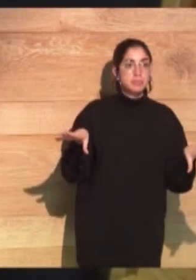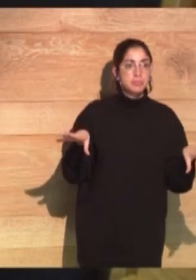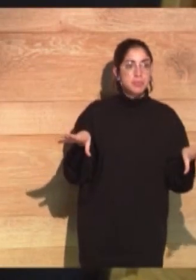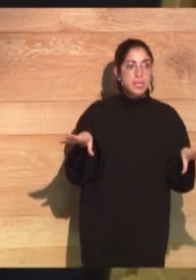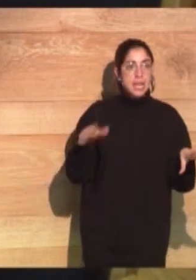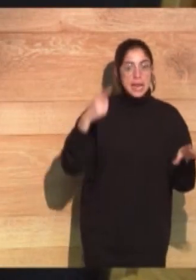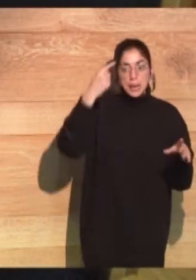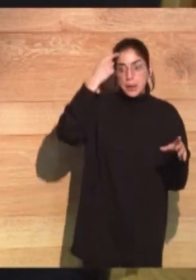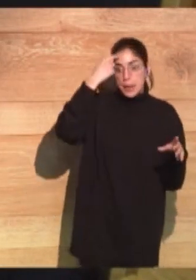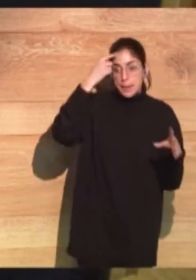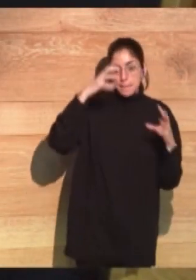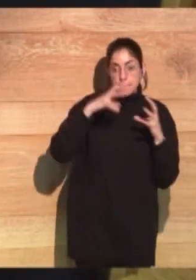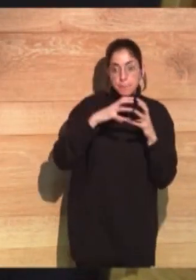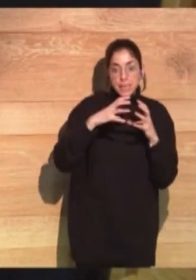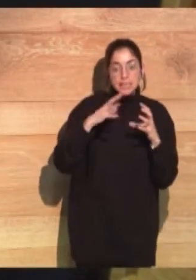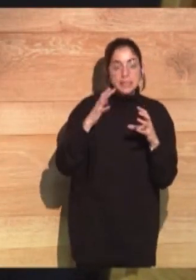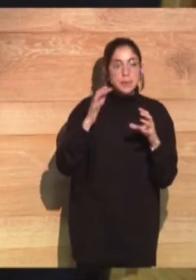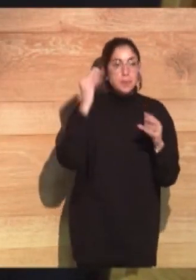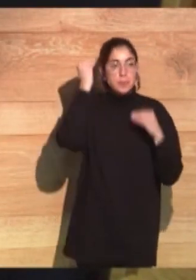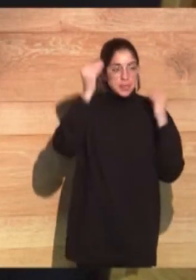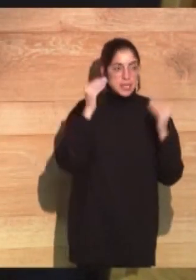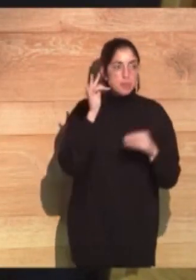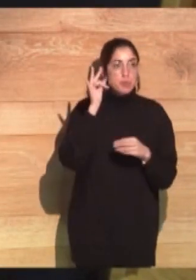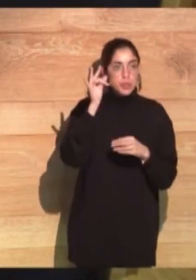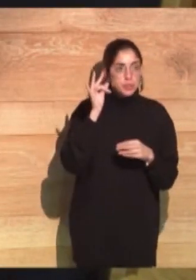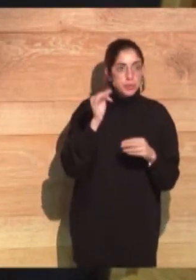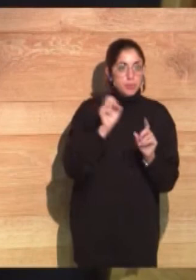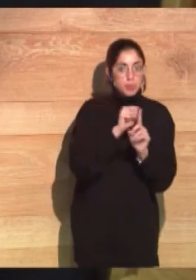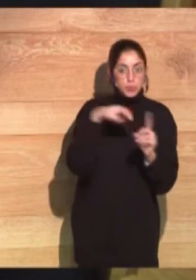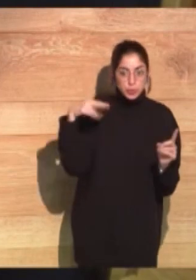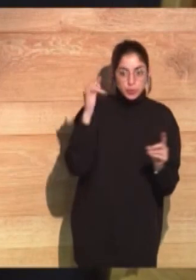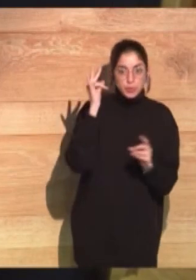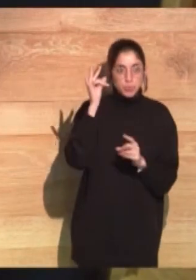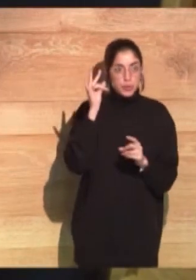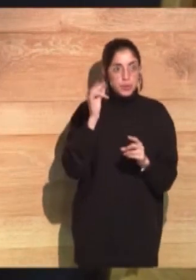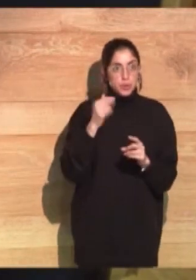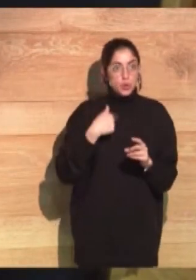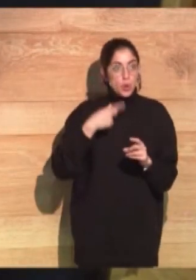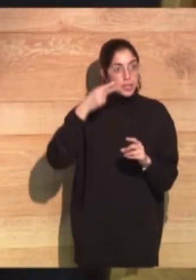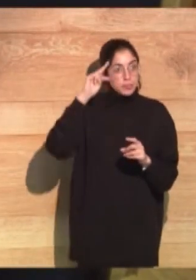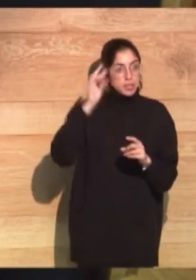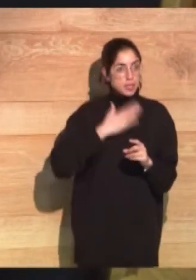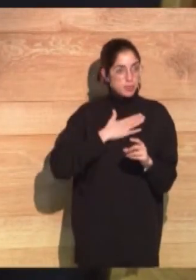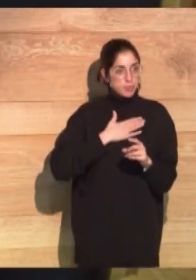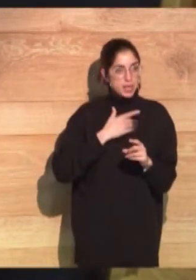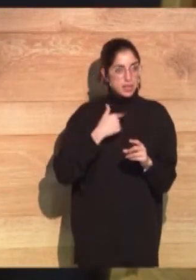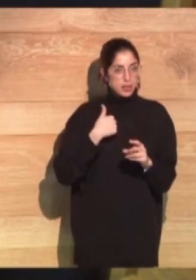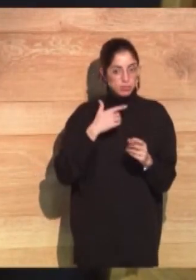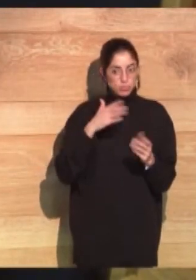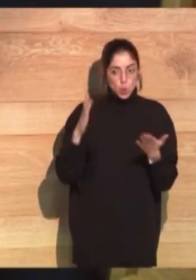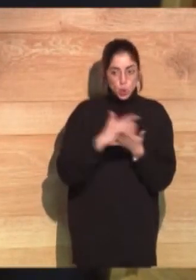la mente positiva, la visión positiva. Mi experiencia con todo lo que está ocurriendo es